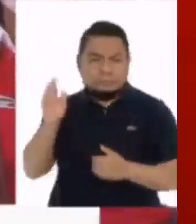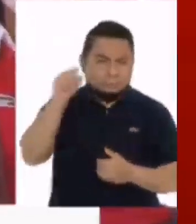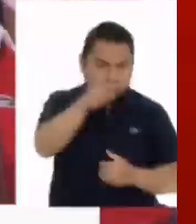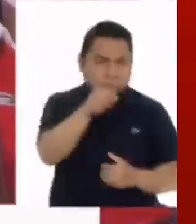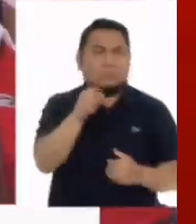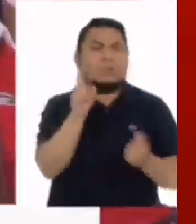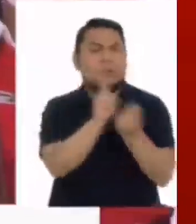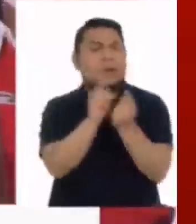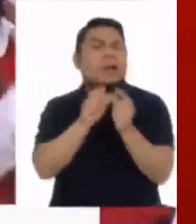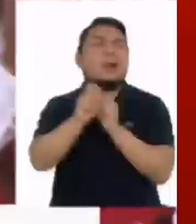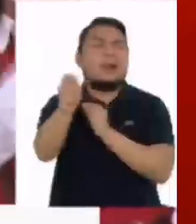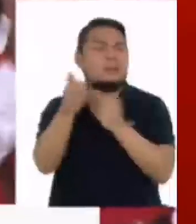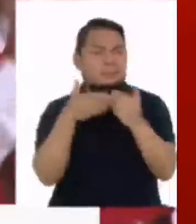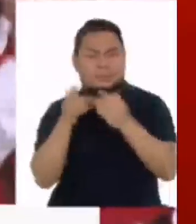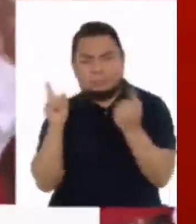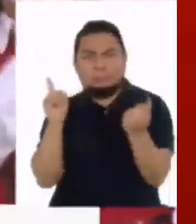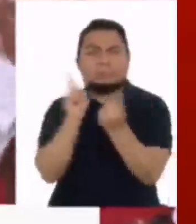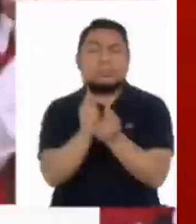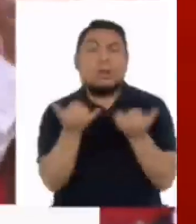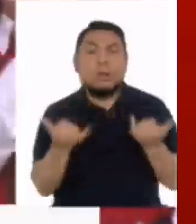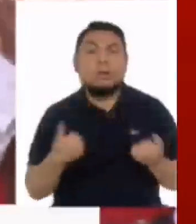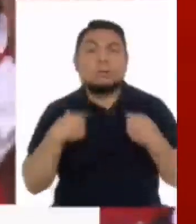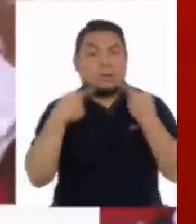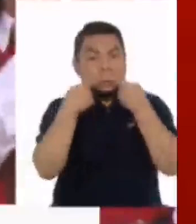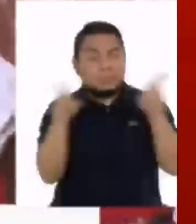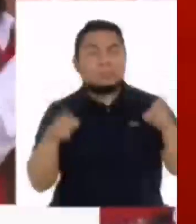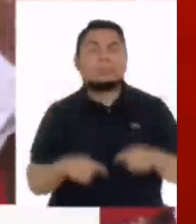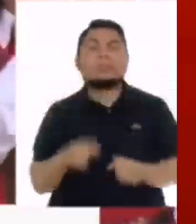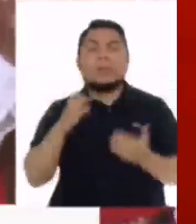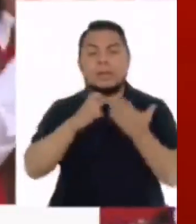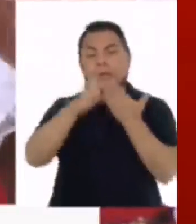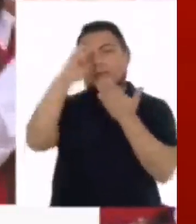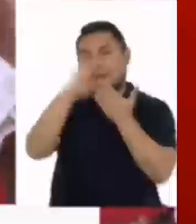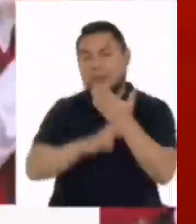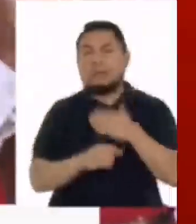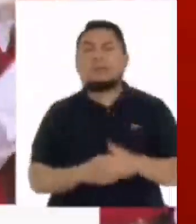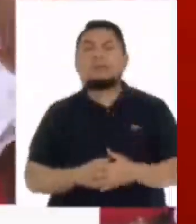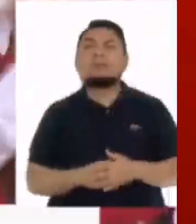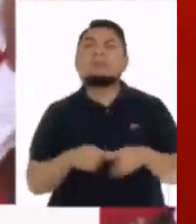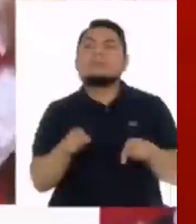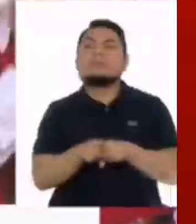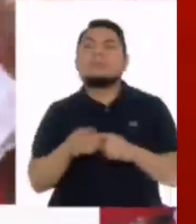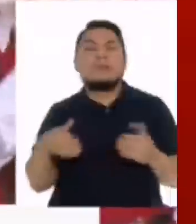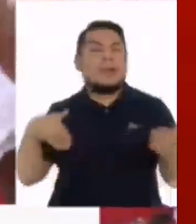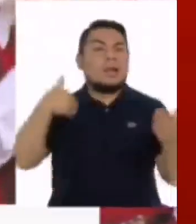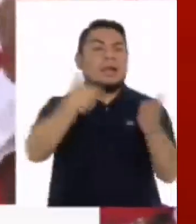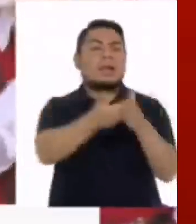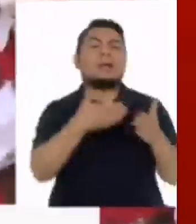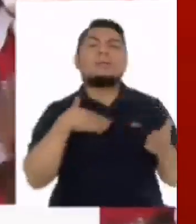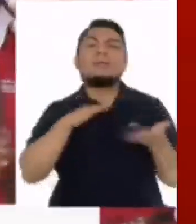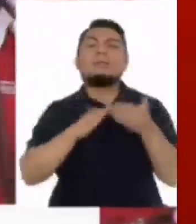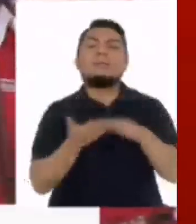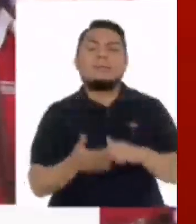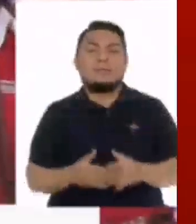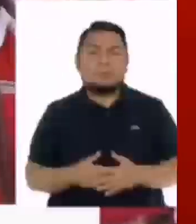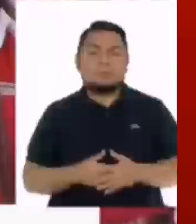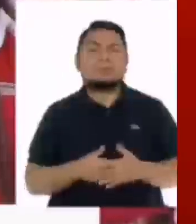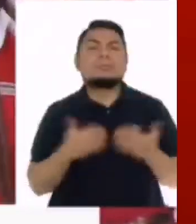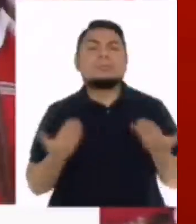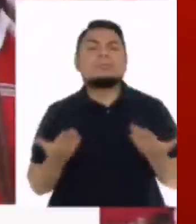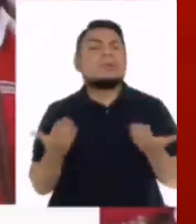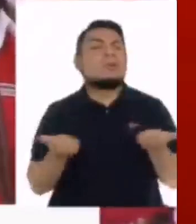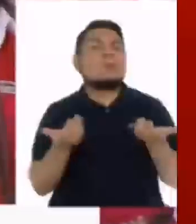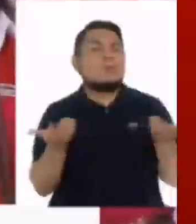lejanos. Por ello, hoy anuncio el plan Llegando a mi Pueblo, mediante el